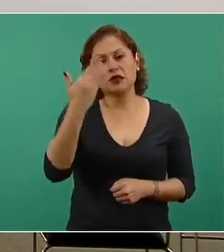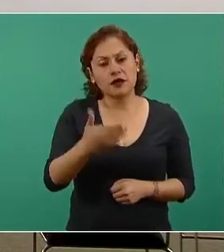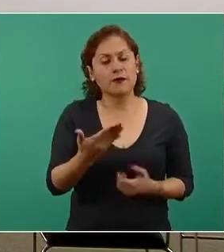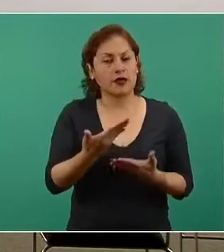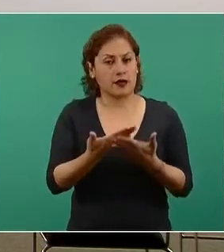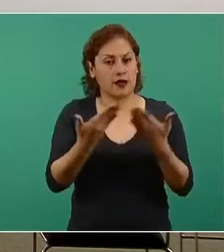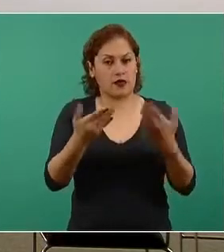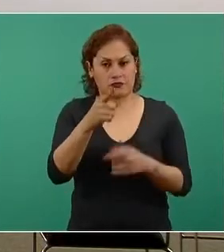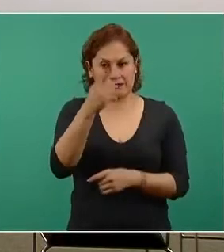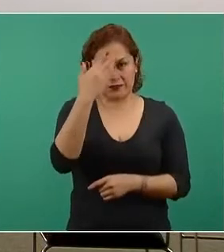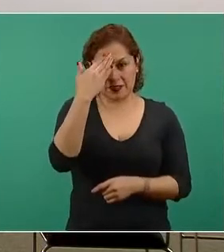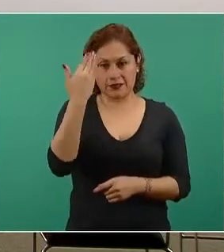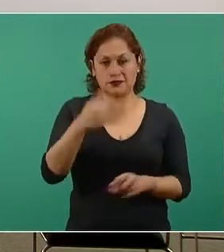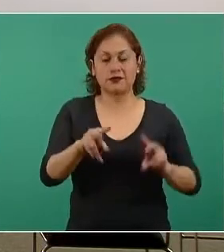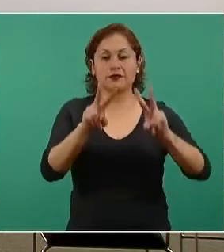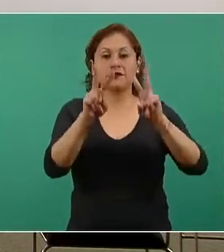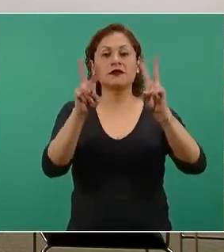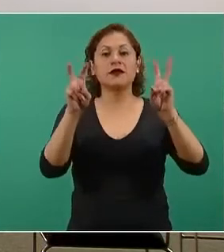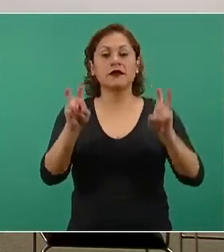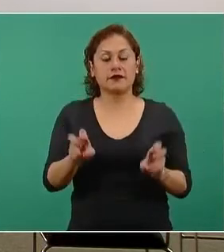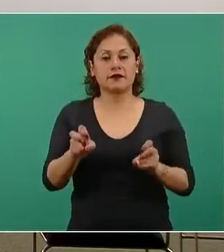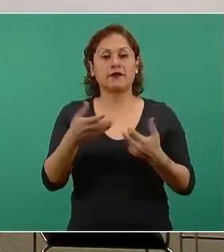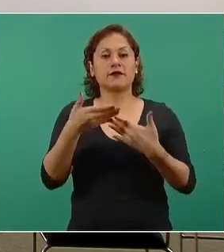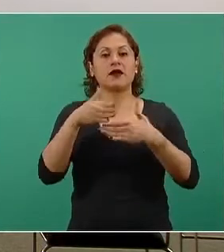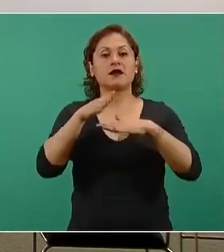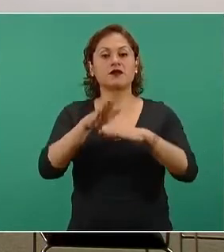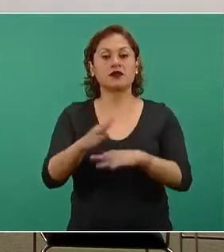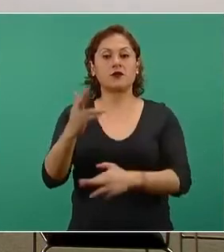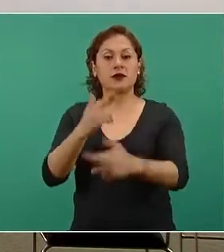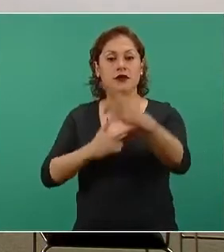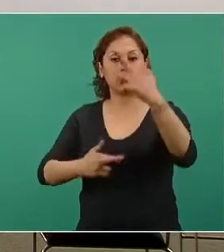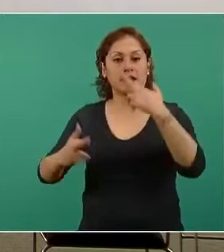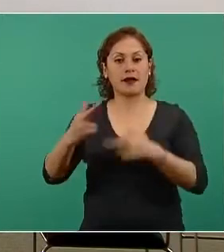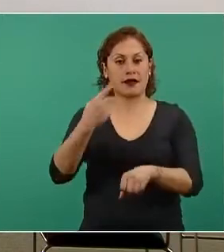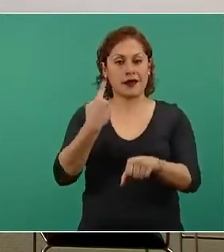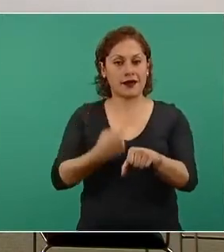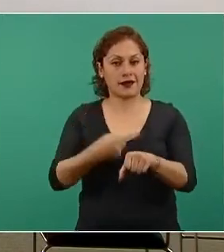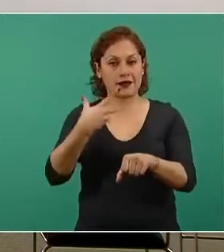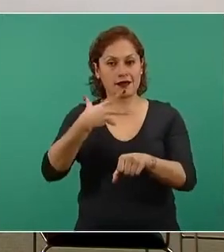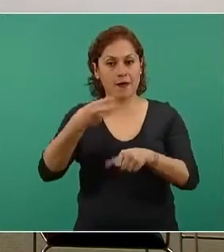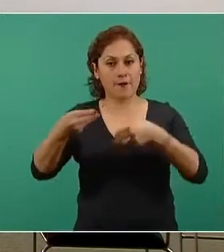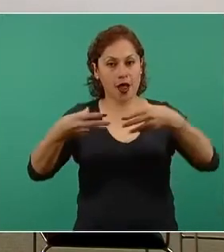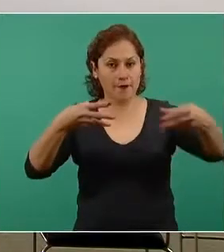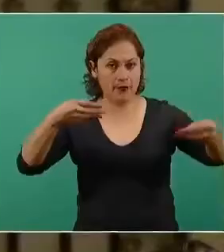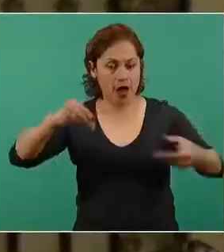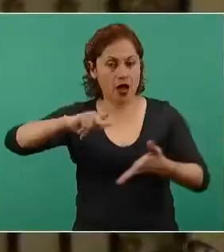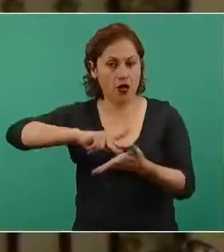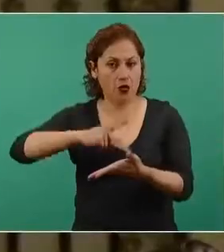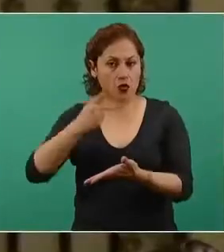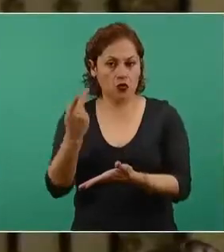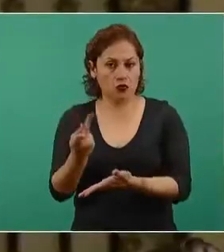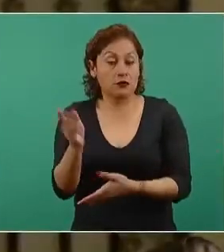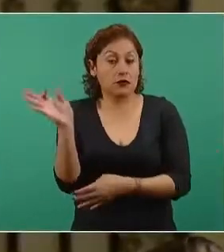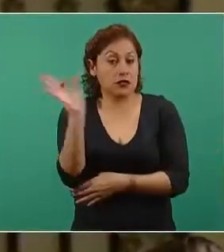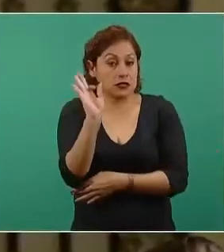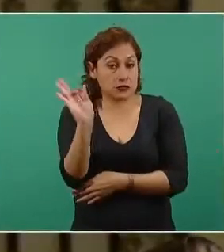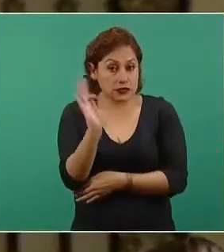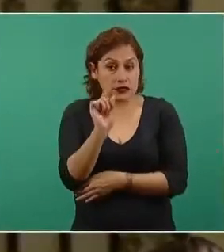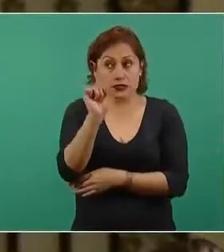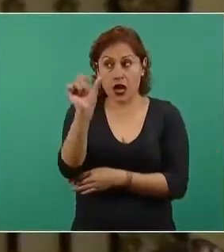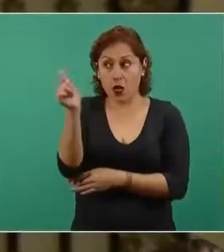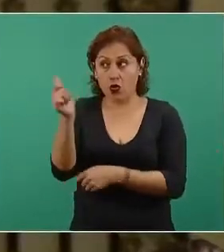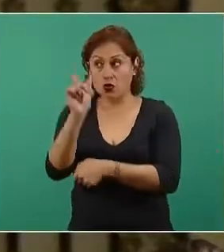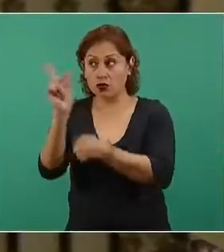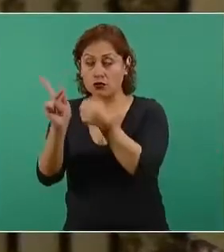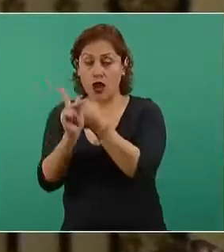ha salido respecto a las terceras olas de contagios, que cabe la posibilidad que sucedan aquí en